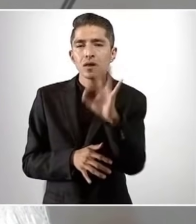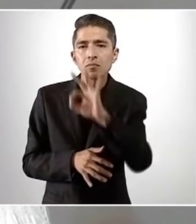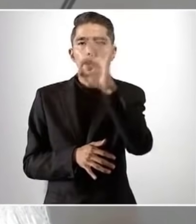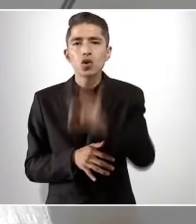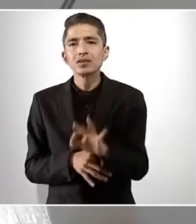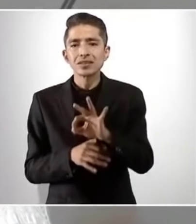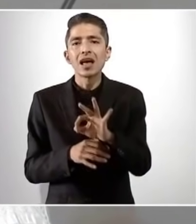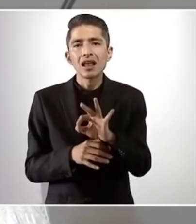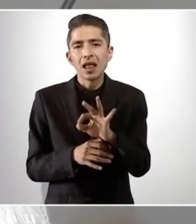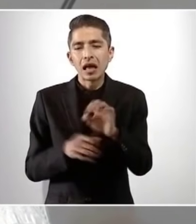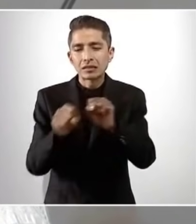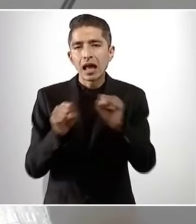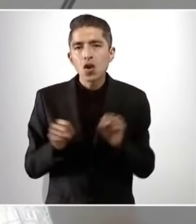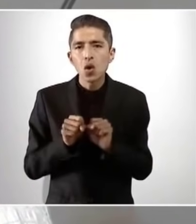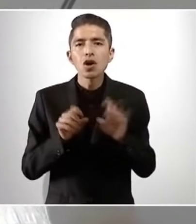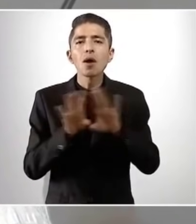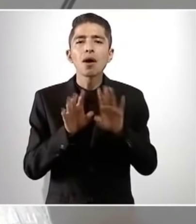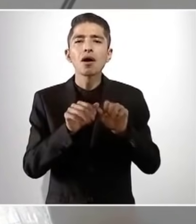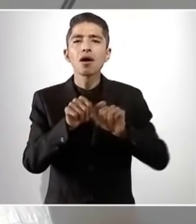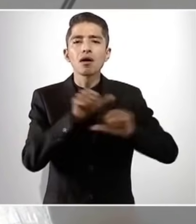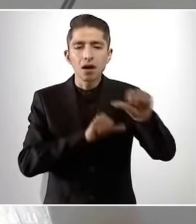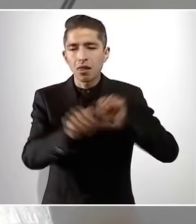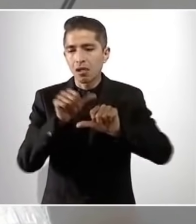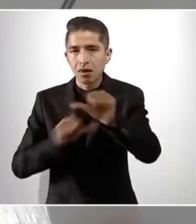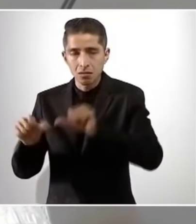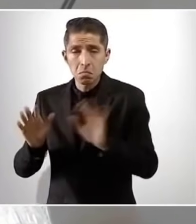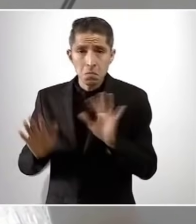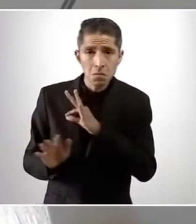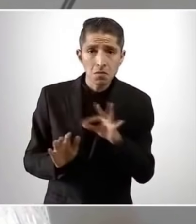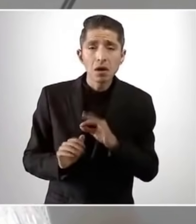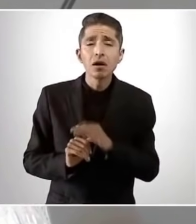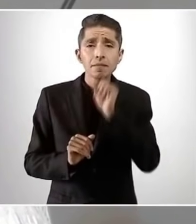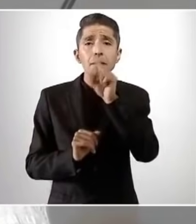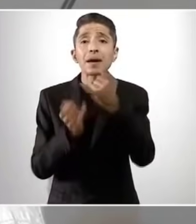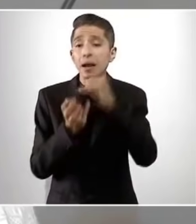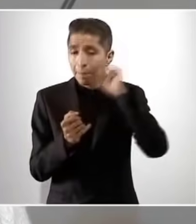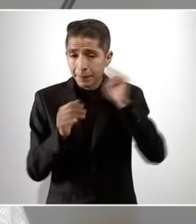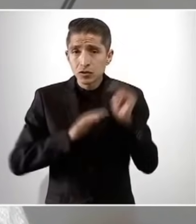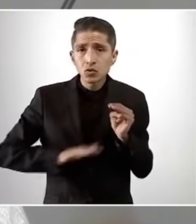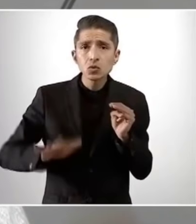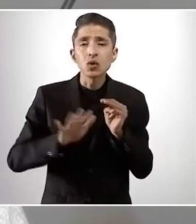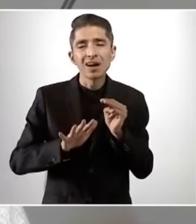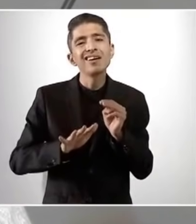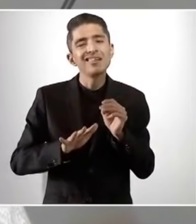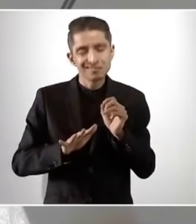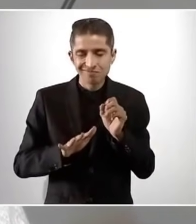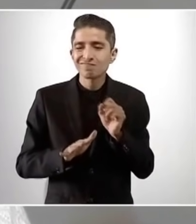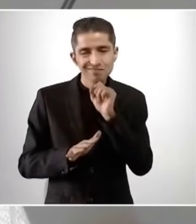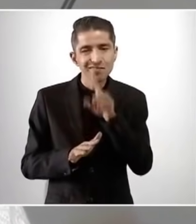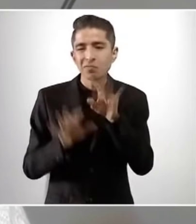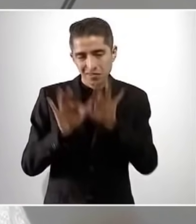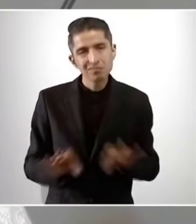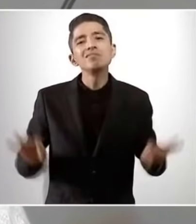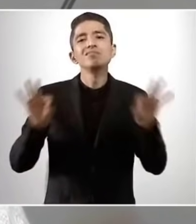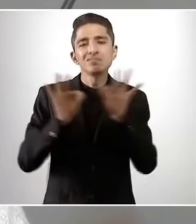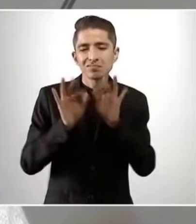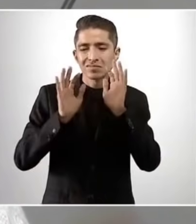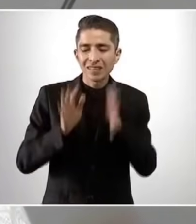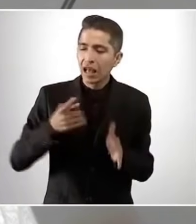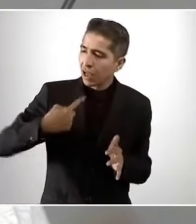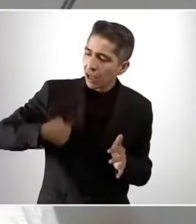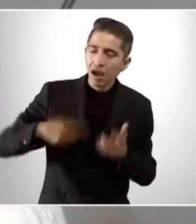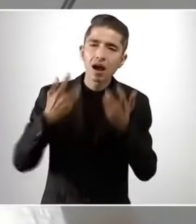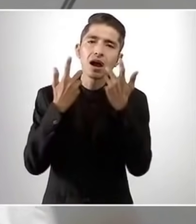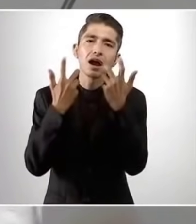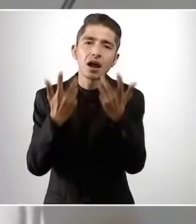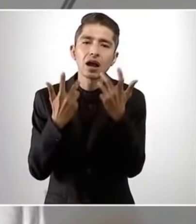las aulas, escalonado, pero donde ya también en Michoacán es una actividad esencial para nosotros el